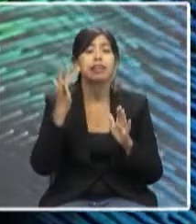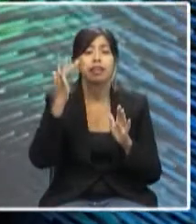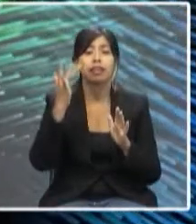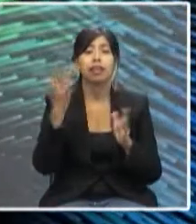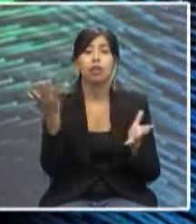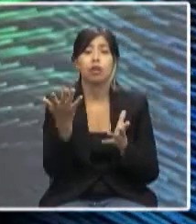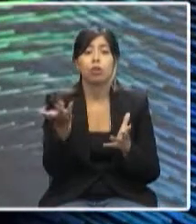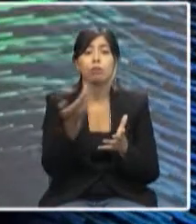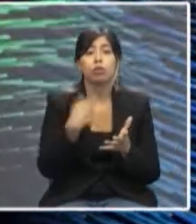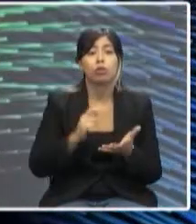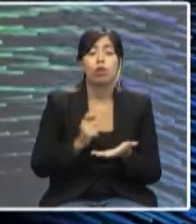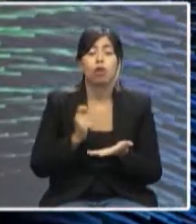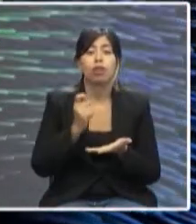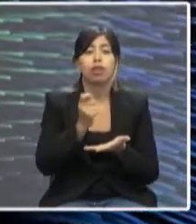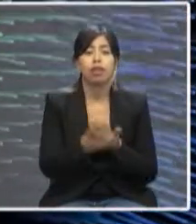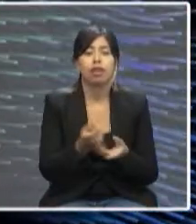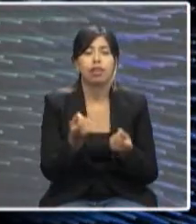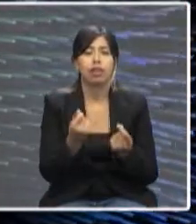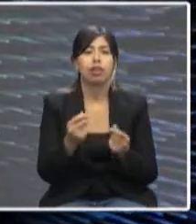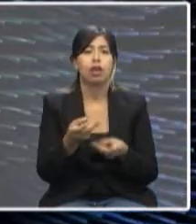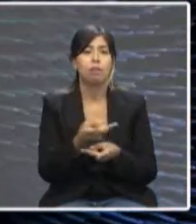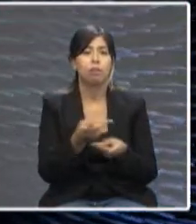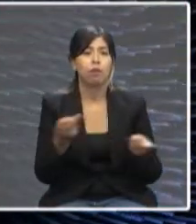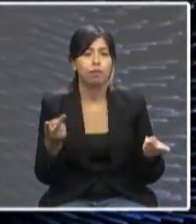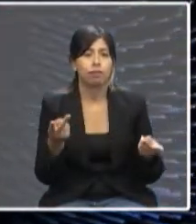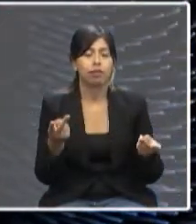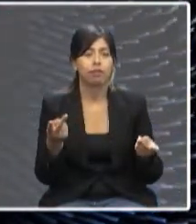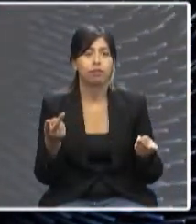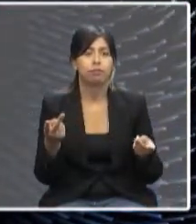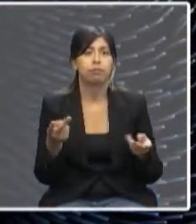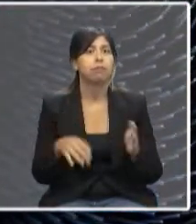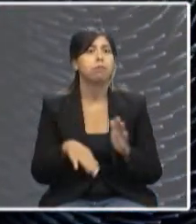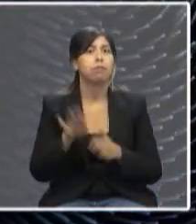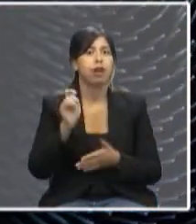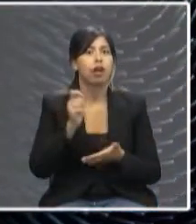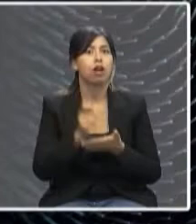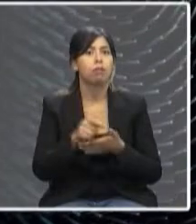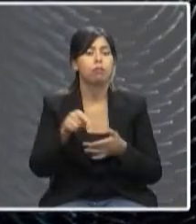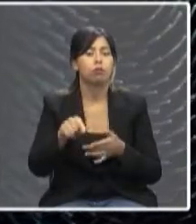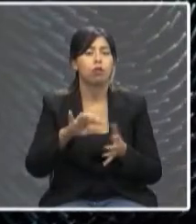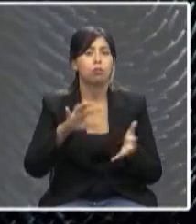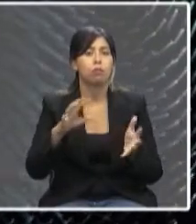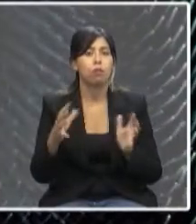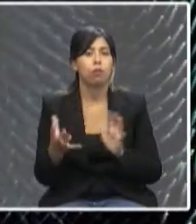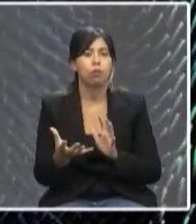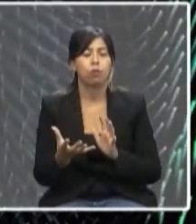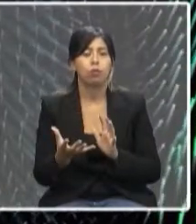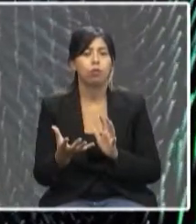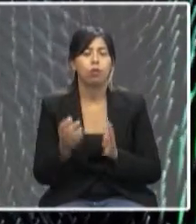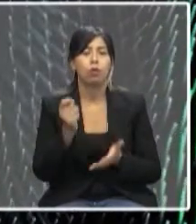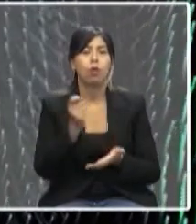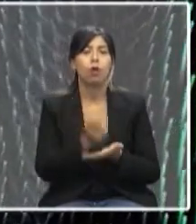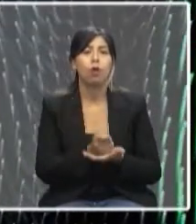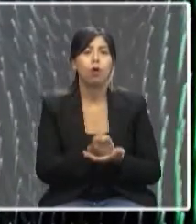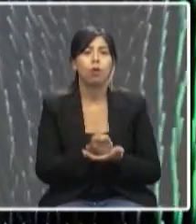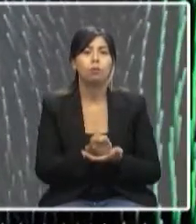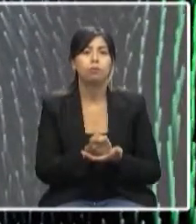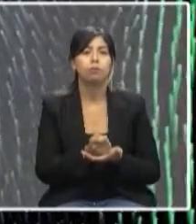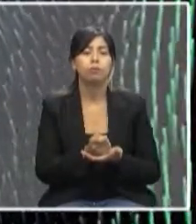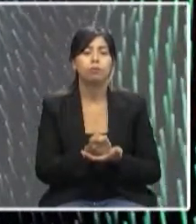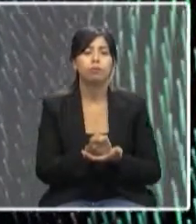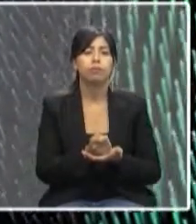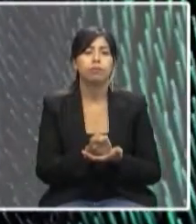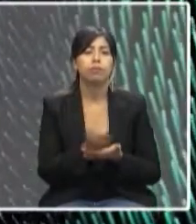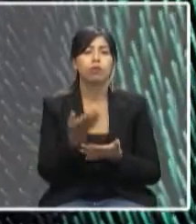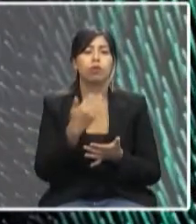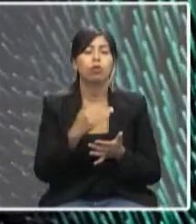gastando el dinero público de los mayores compradores del mundo, comprándole a el fundamento de nuestras economías,